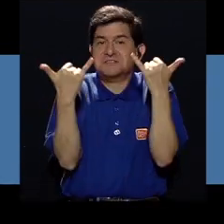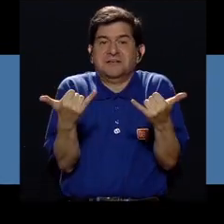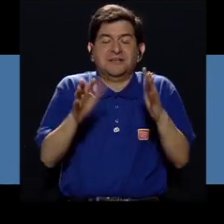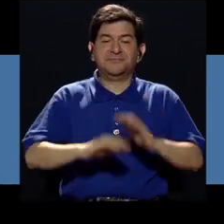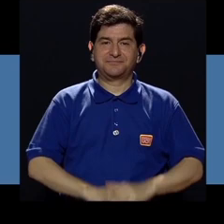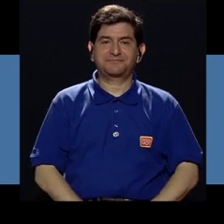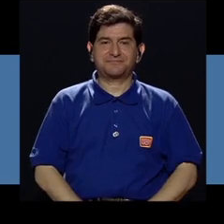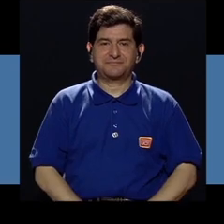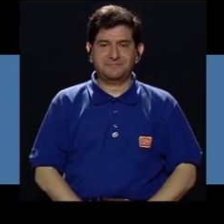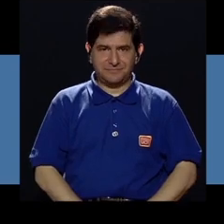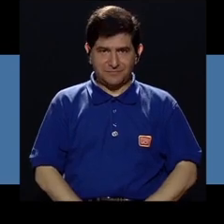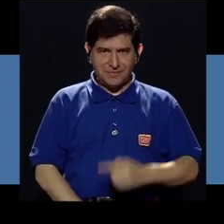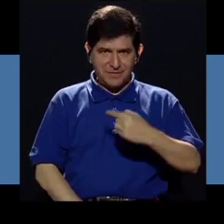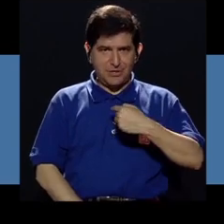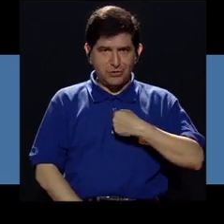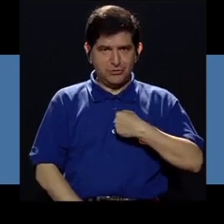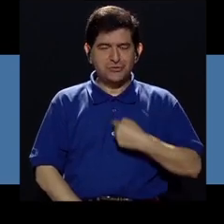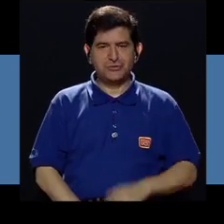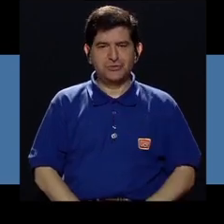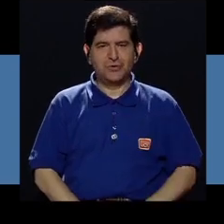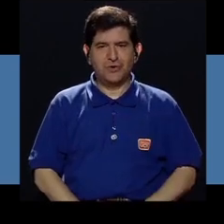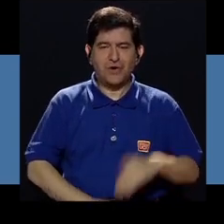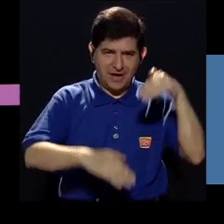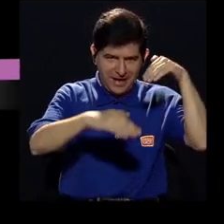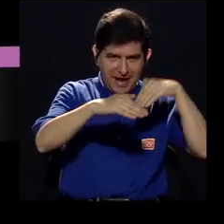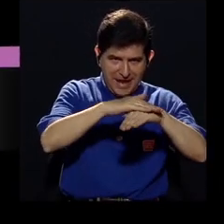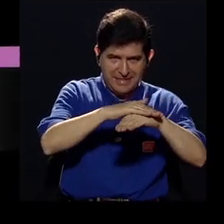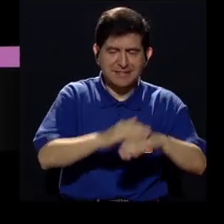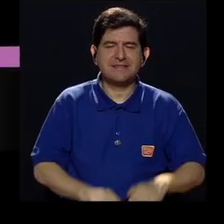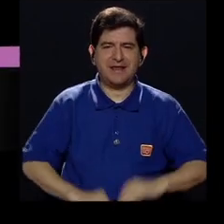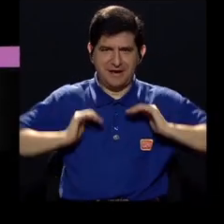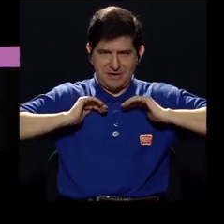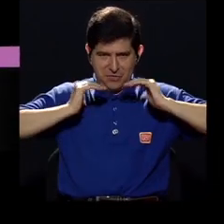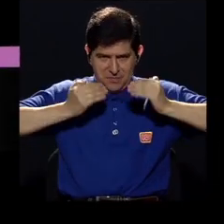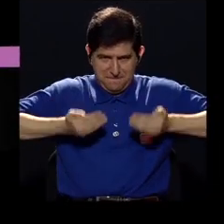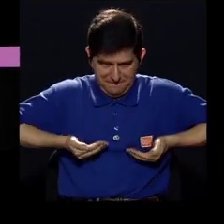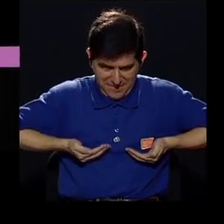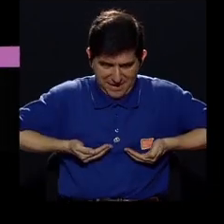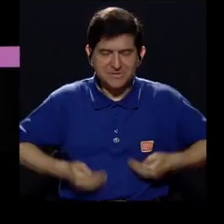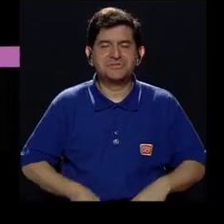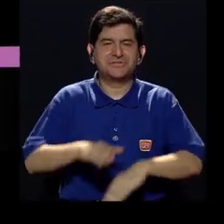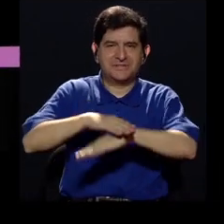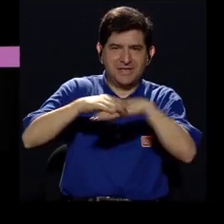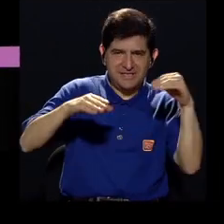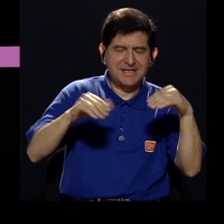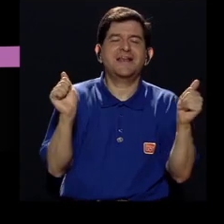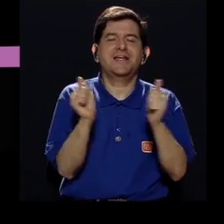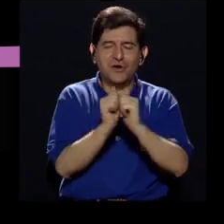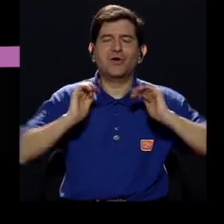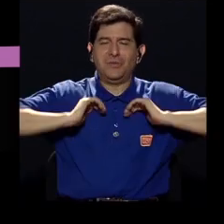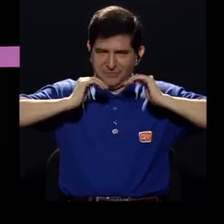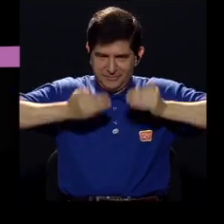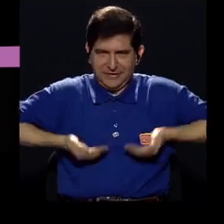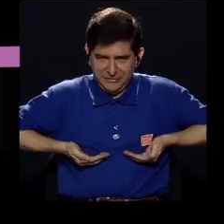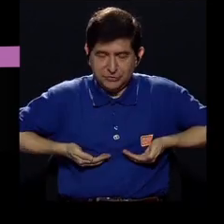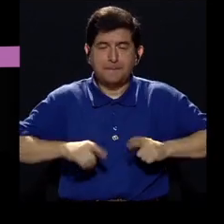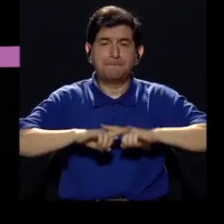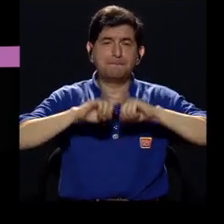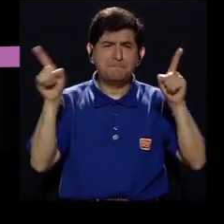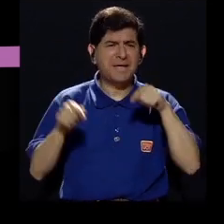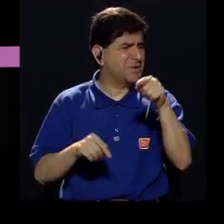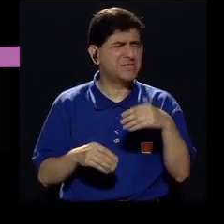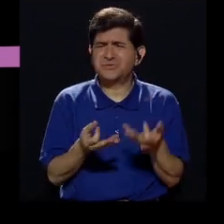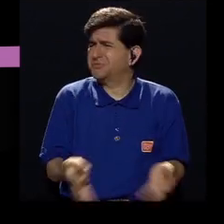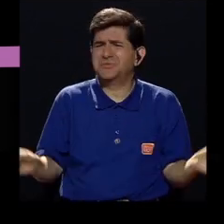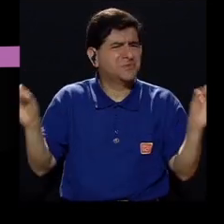desea salir con pechos y entre competencias al ico pechos pero